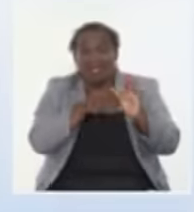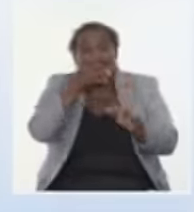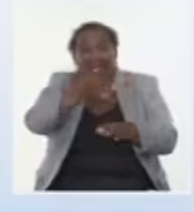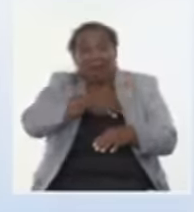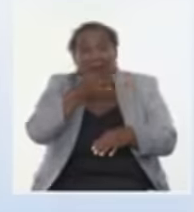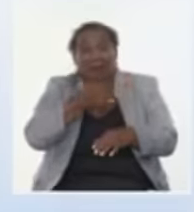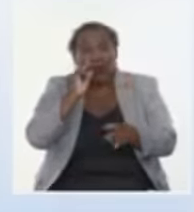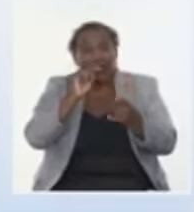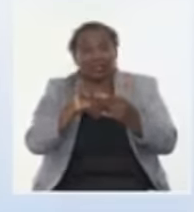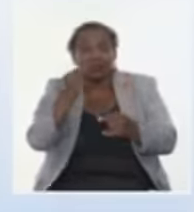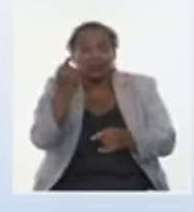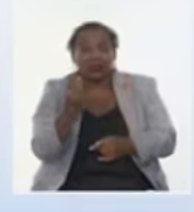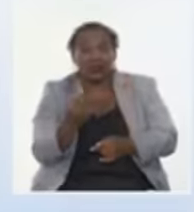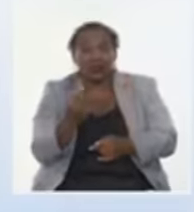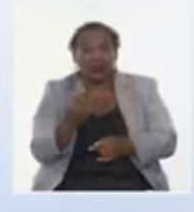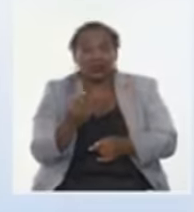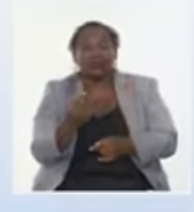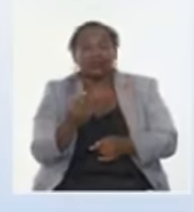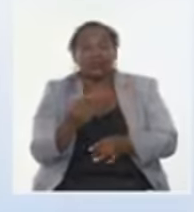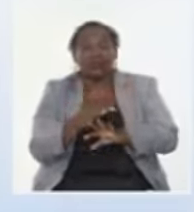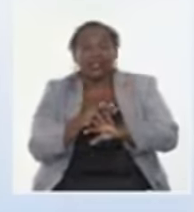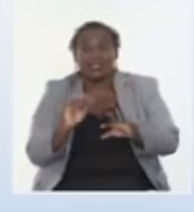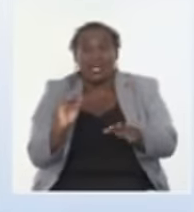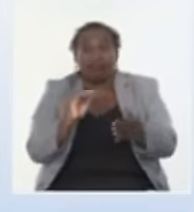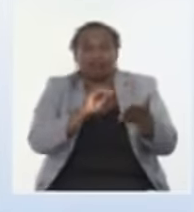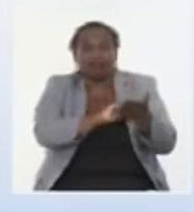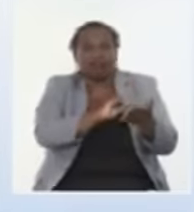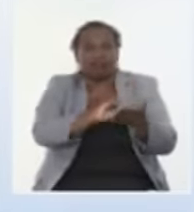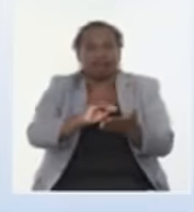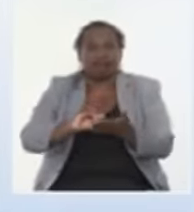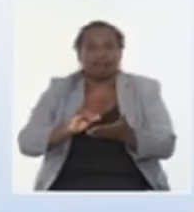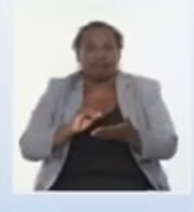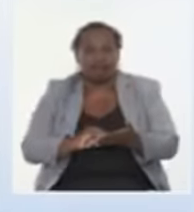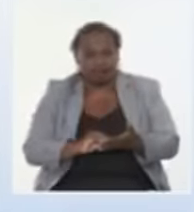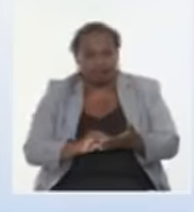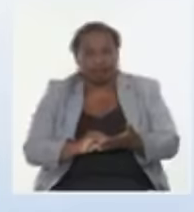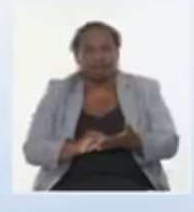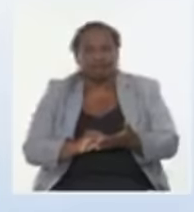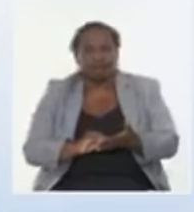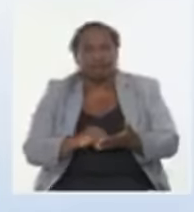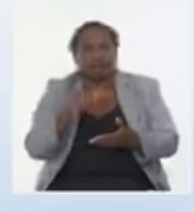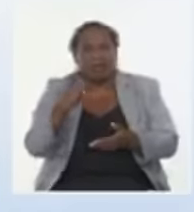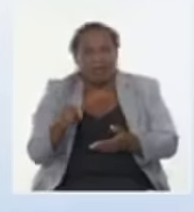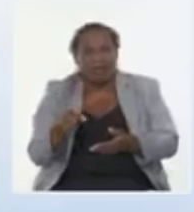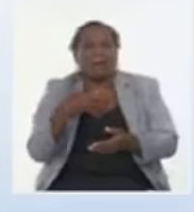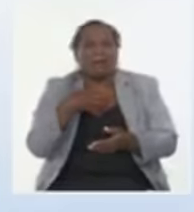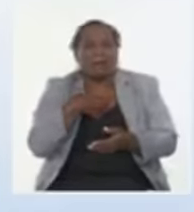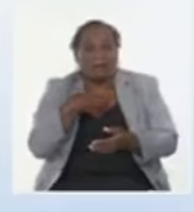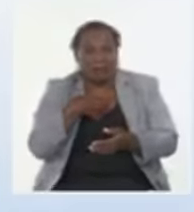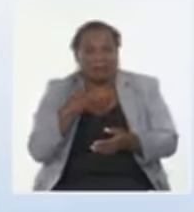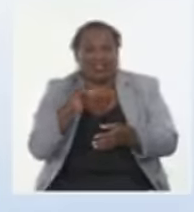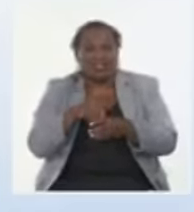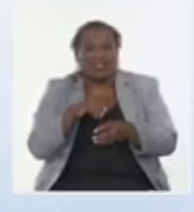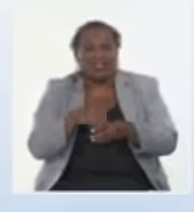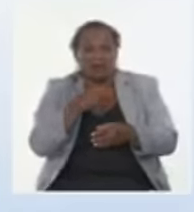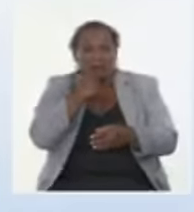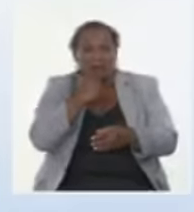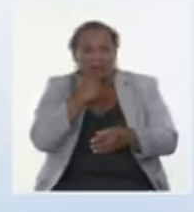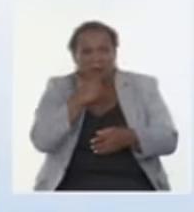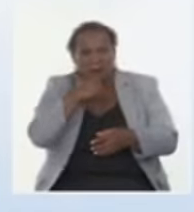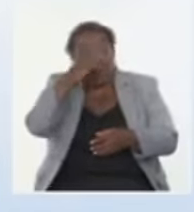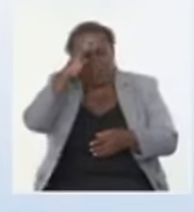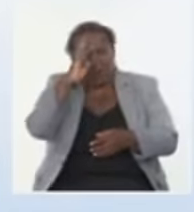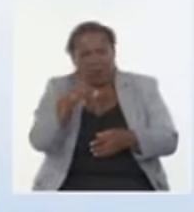1. En la medida que la vamos implementando, se van a generar más ingresos en el país. ¿Por qué? Porque vamos a ir